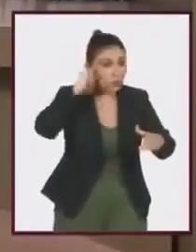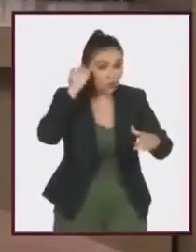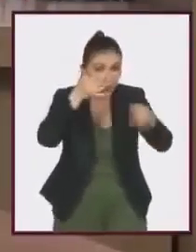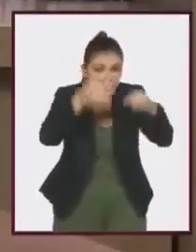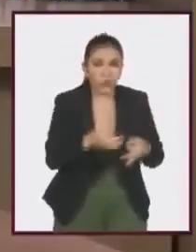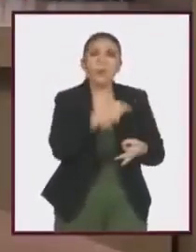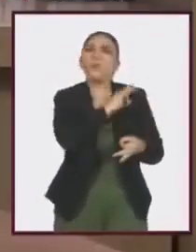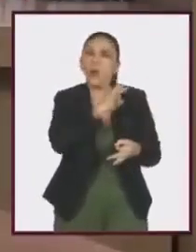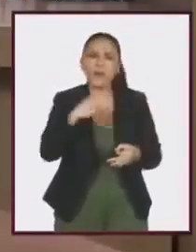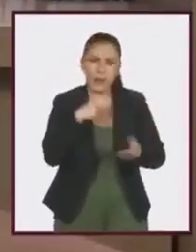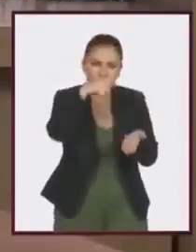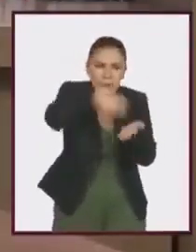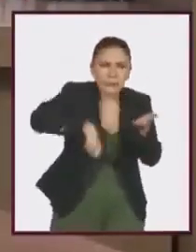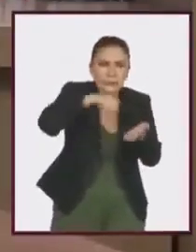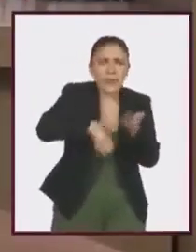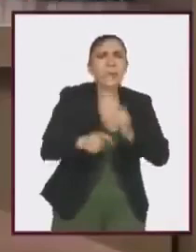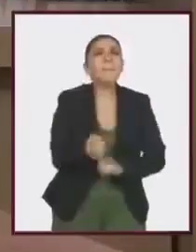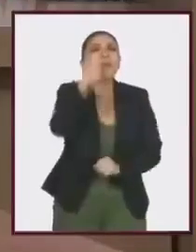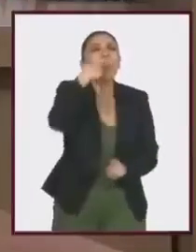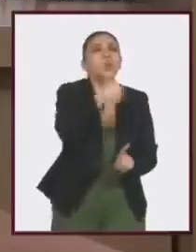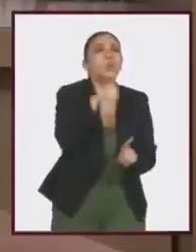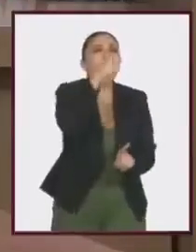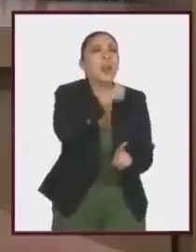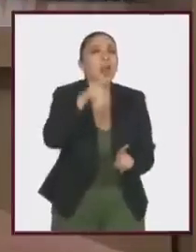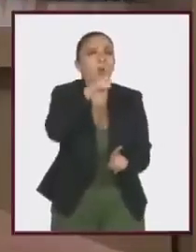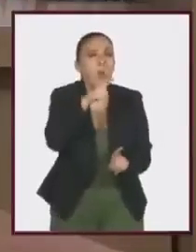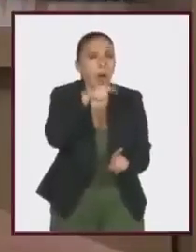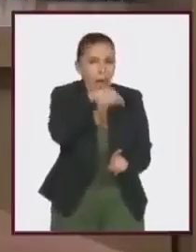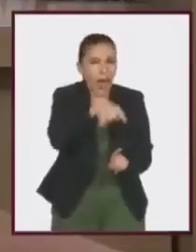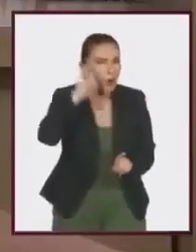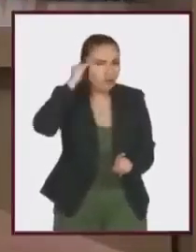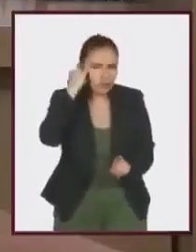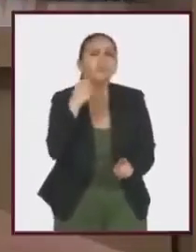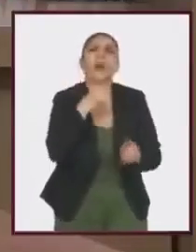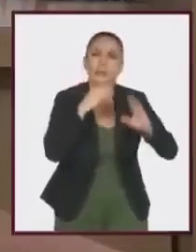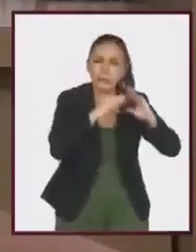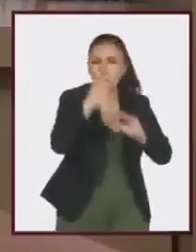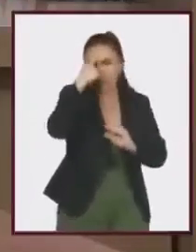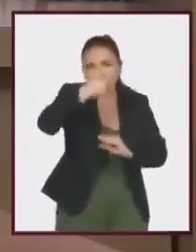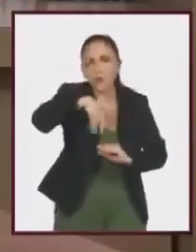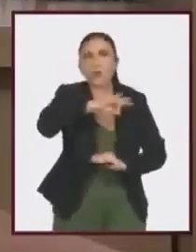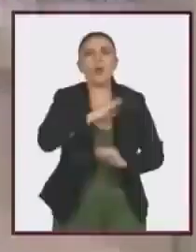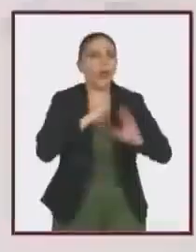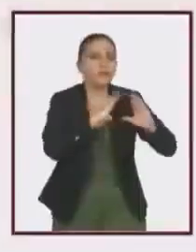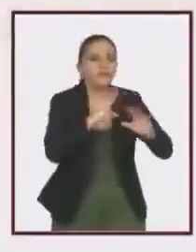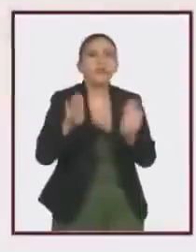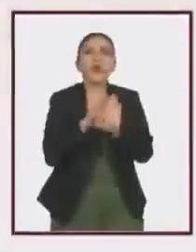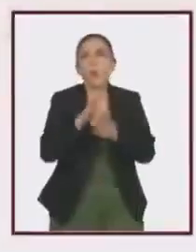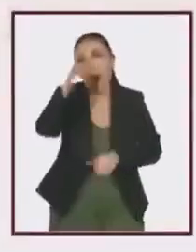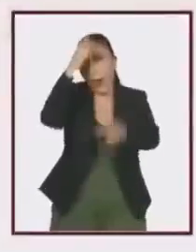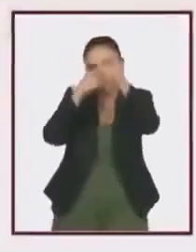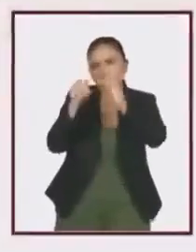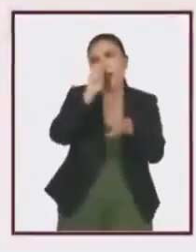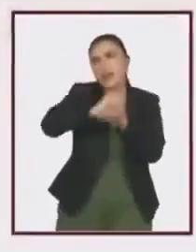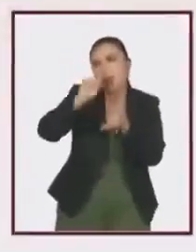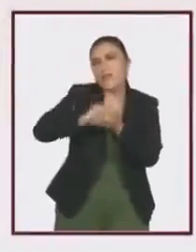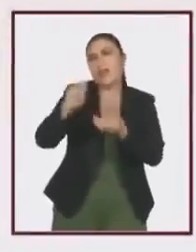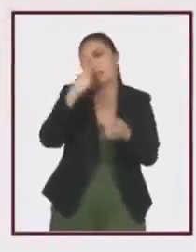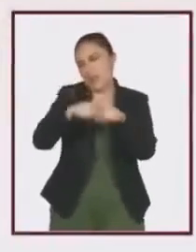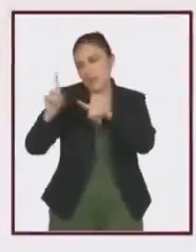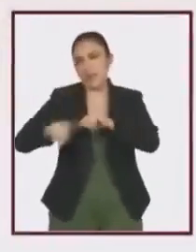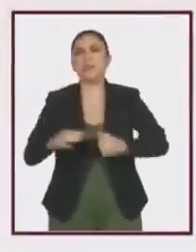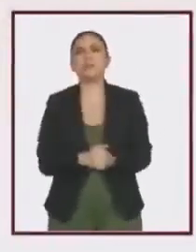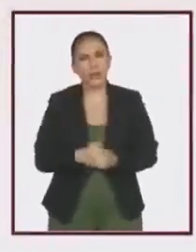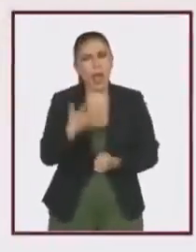la lengua materna como primera lengua, incluso para los procesos de alfabetización. Hay otros